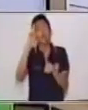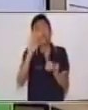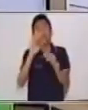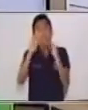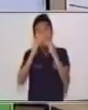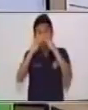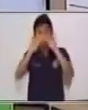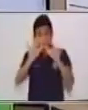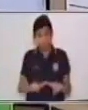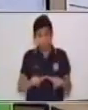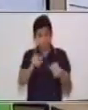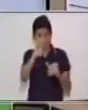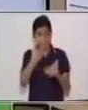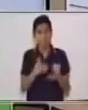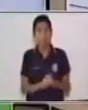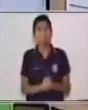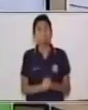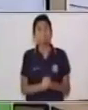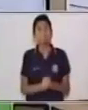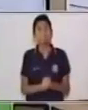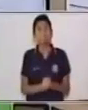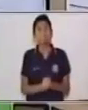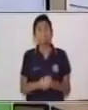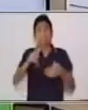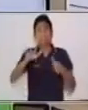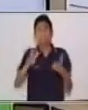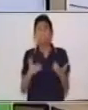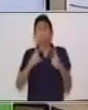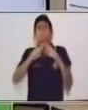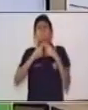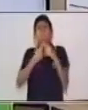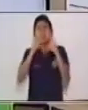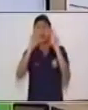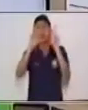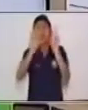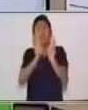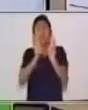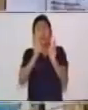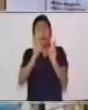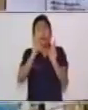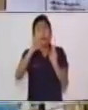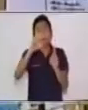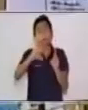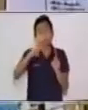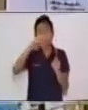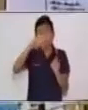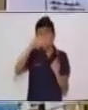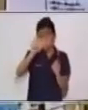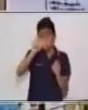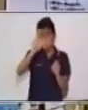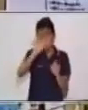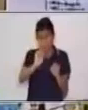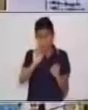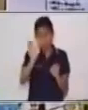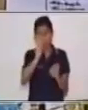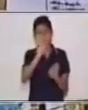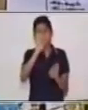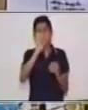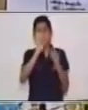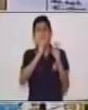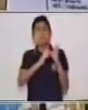casa. Vamos a arrancar entonces con el tema de la macroestructura de la oración